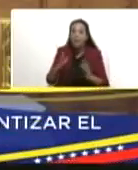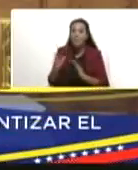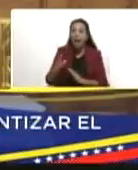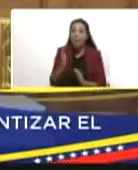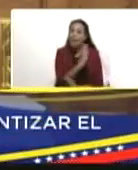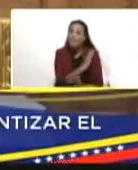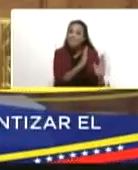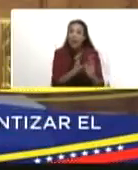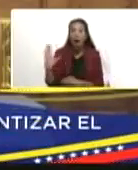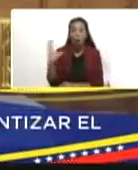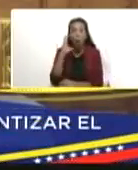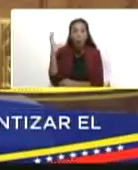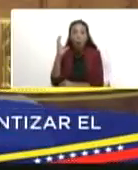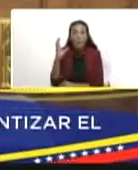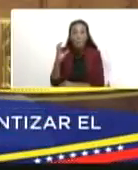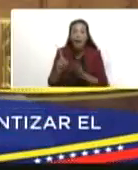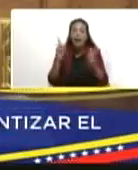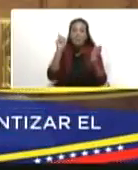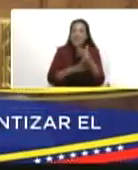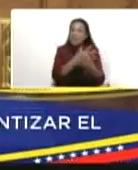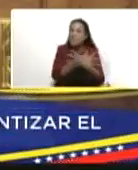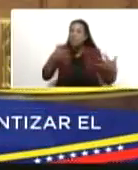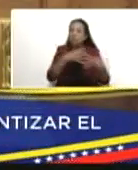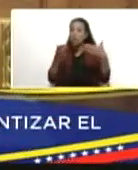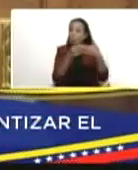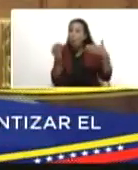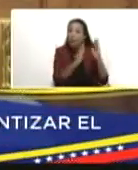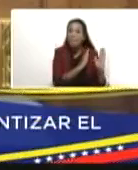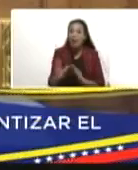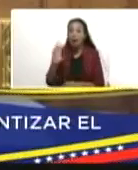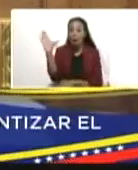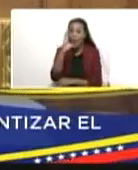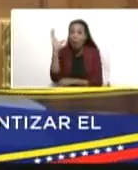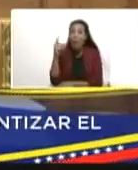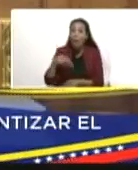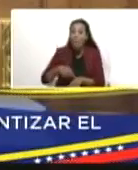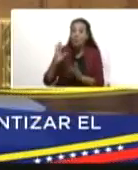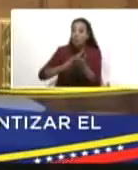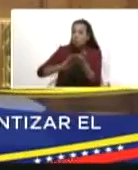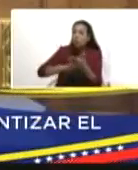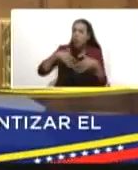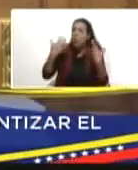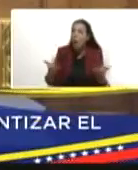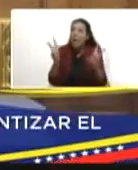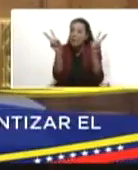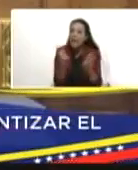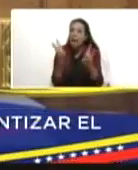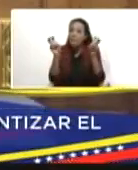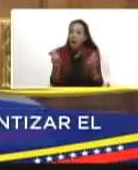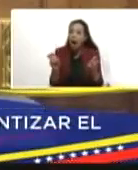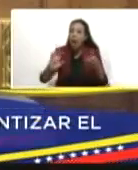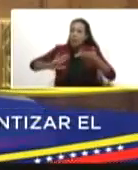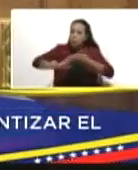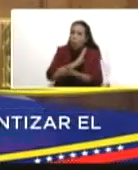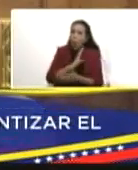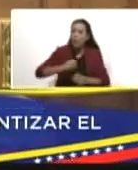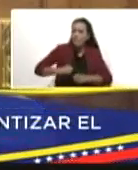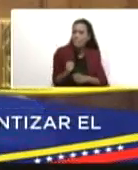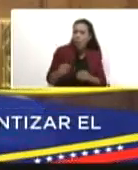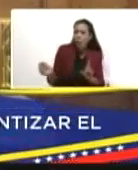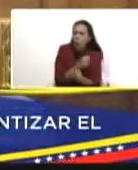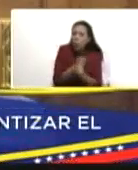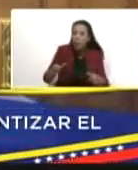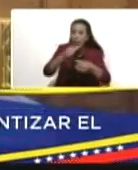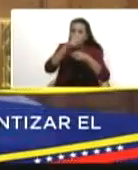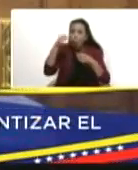Colombia le dieron miles de millones de dólares el plan Colombia y solucionaron el tema de la criminalidad de la violencia y el